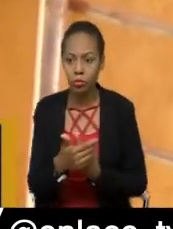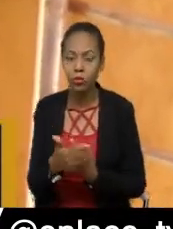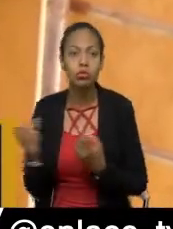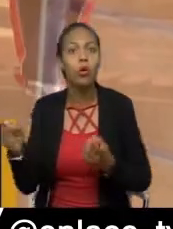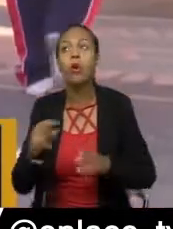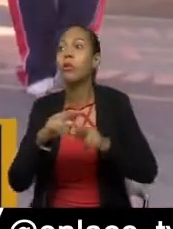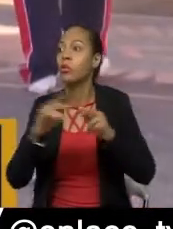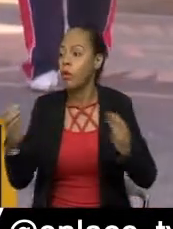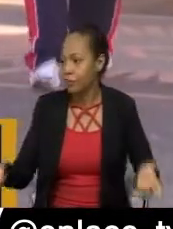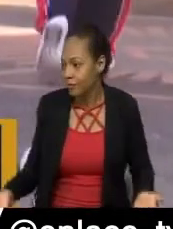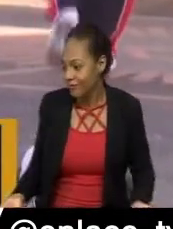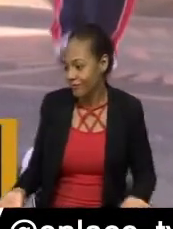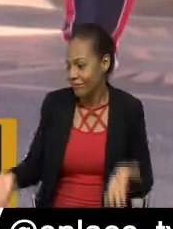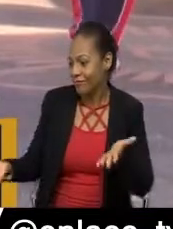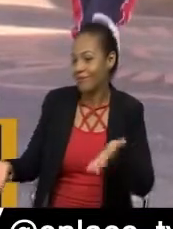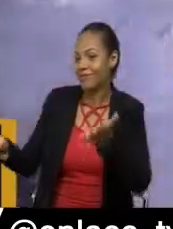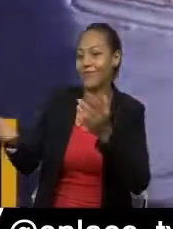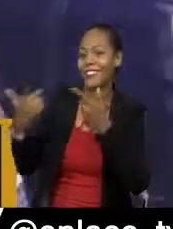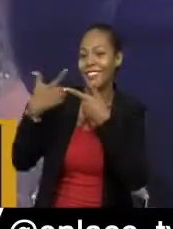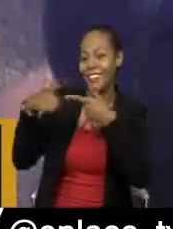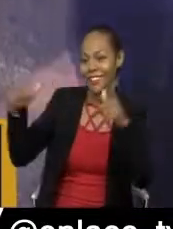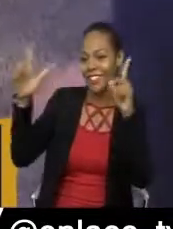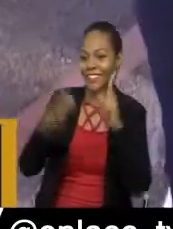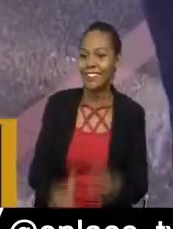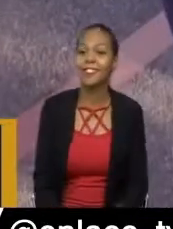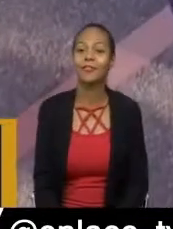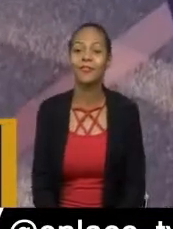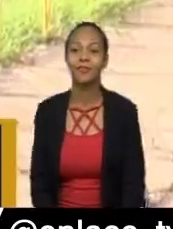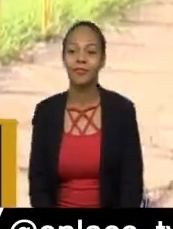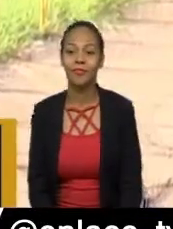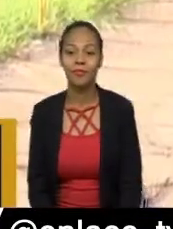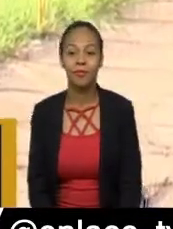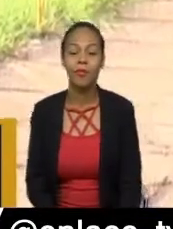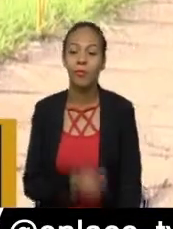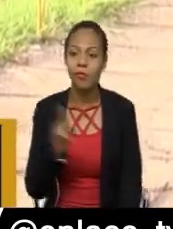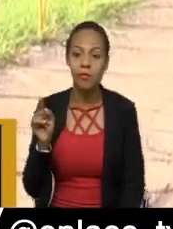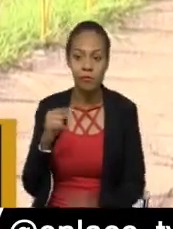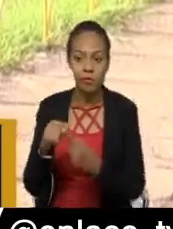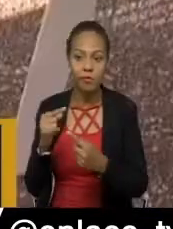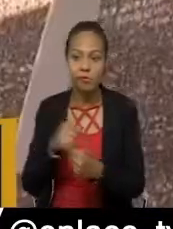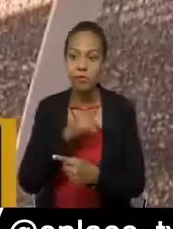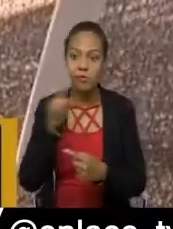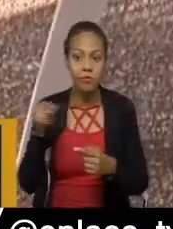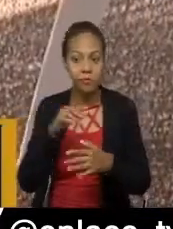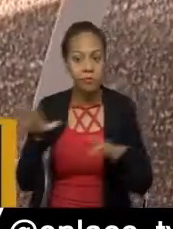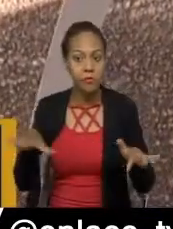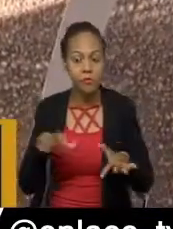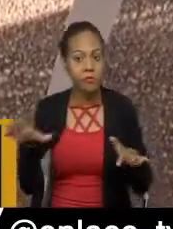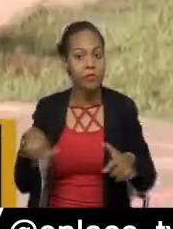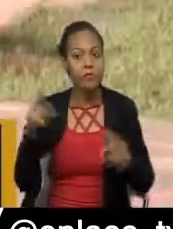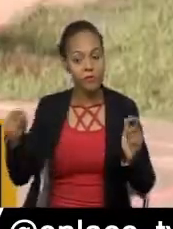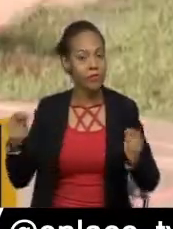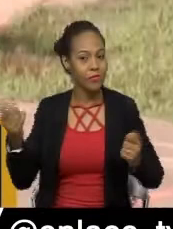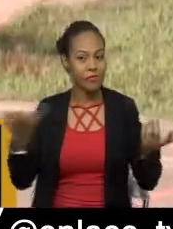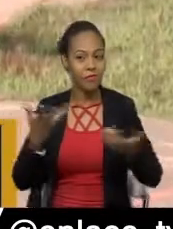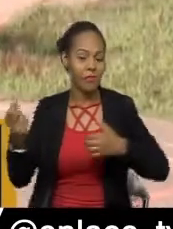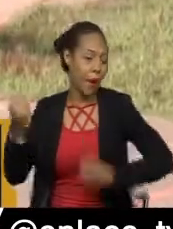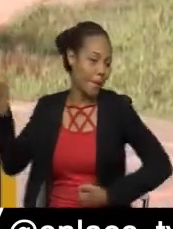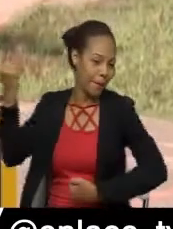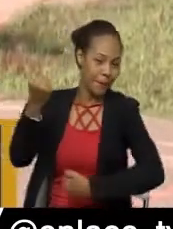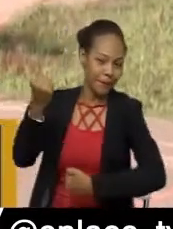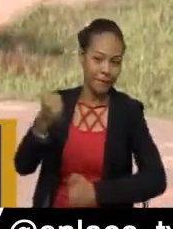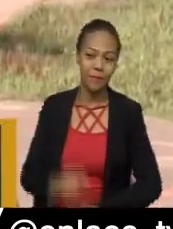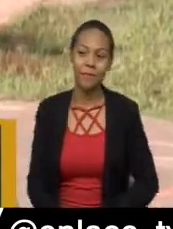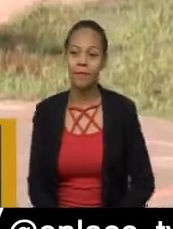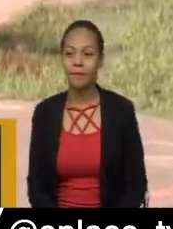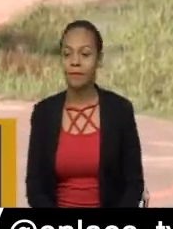ambiente natural. En esta fecha los funcionarios de la CAS han acompañado a las distintas autoridades en la jornada que se ha cumplido en la plazoleta Cacique Pipatón. La invitación es que